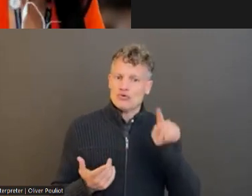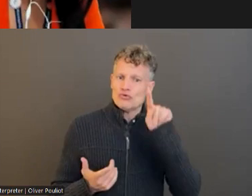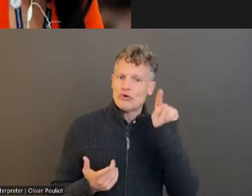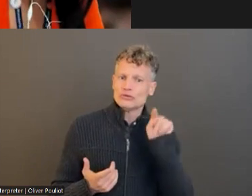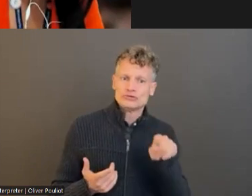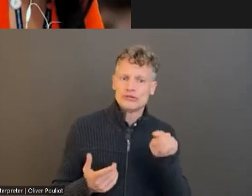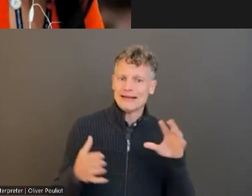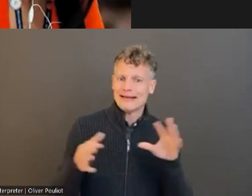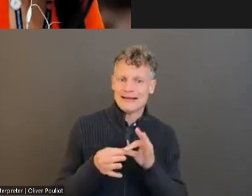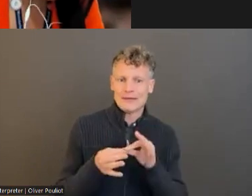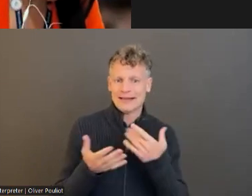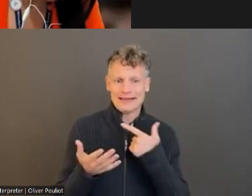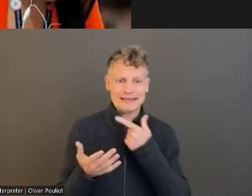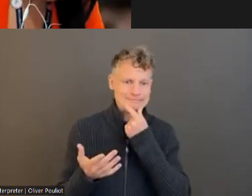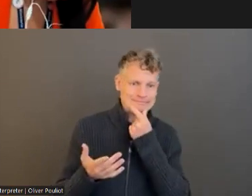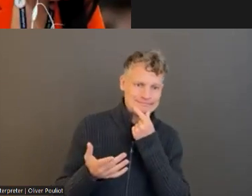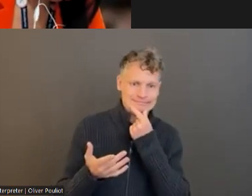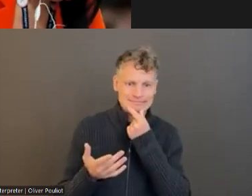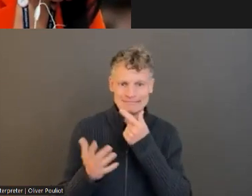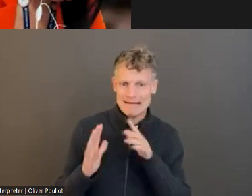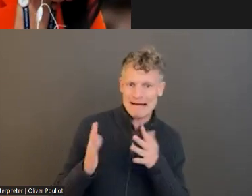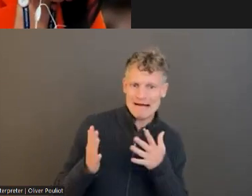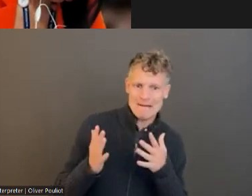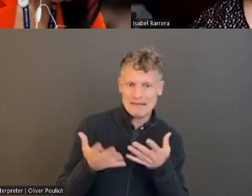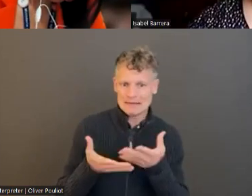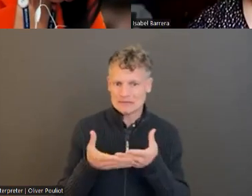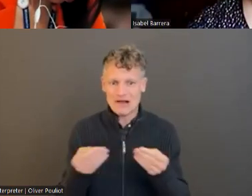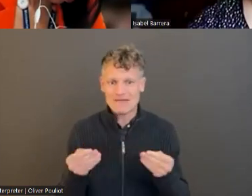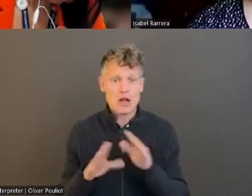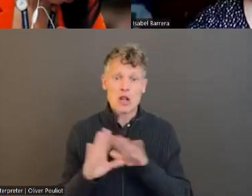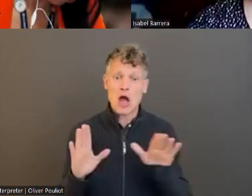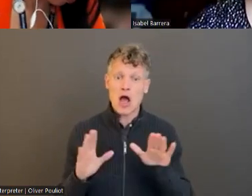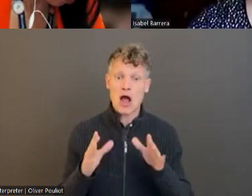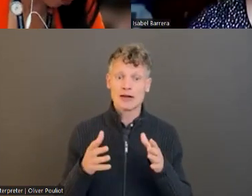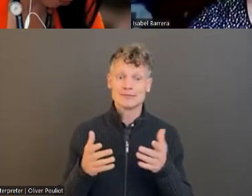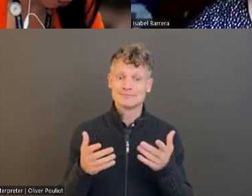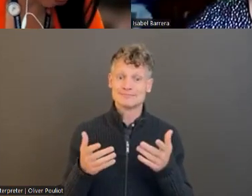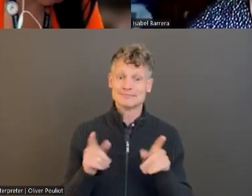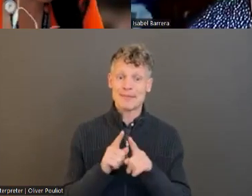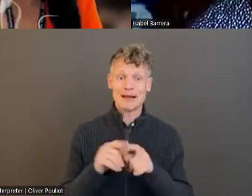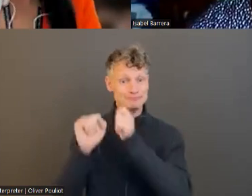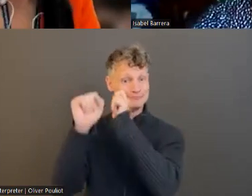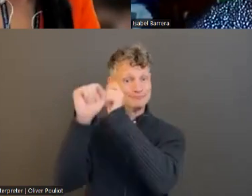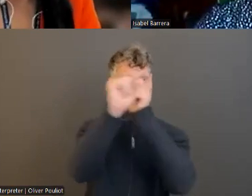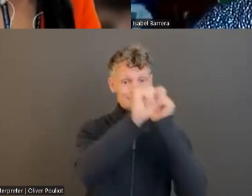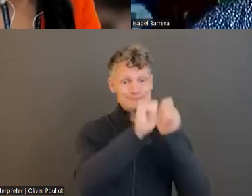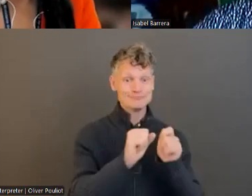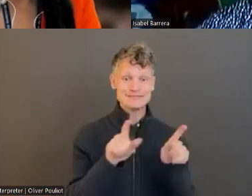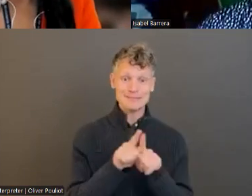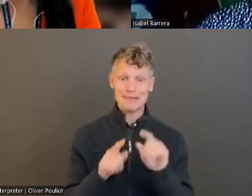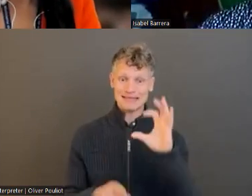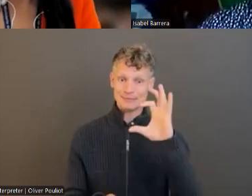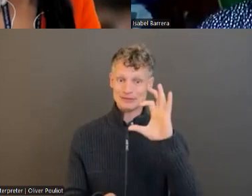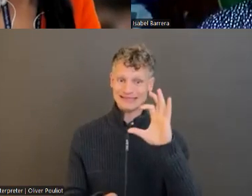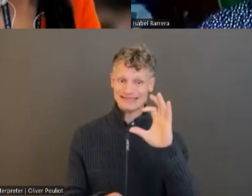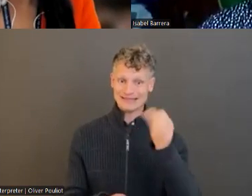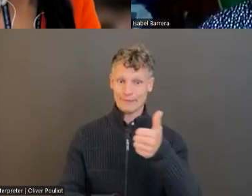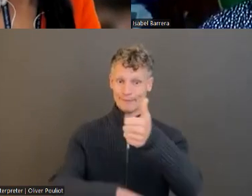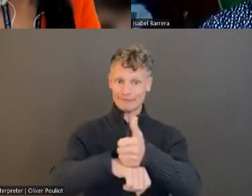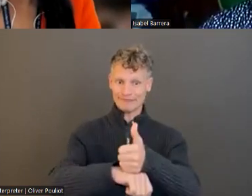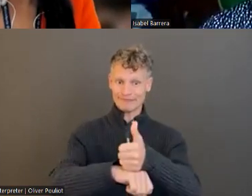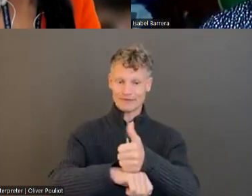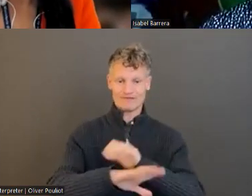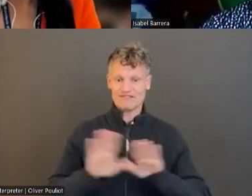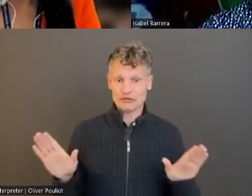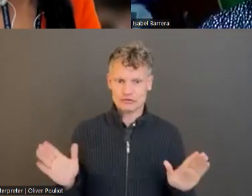infraestructura. Es posible que en algún momento se necesite, es y cómo vamos a identificar en dónde están, cuáles intervenciones, cómo